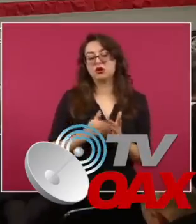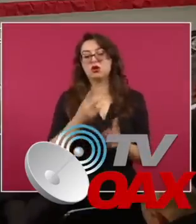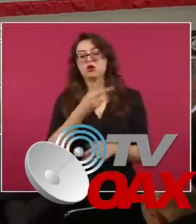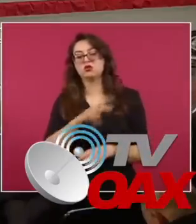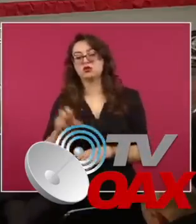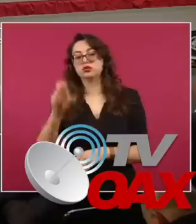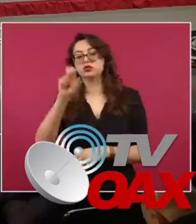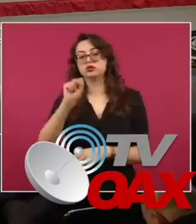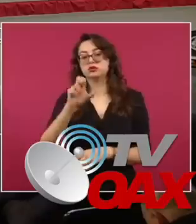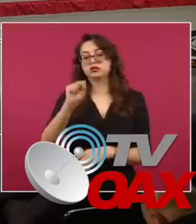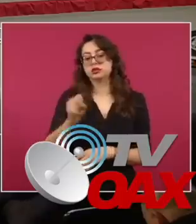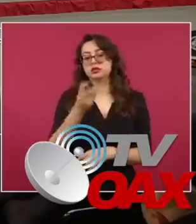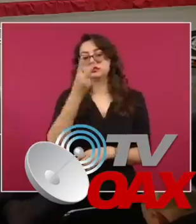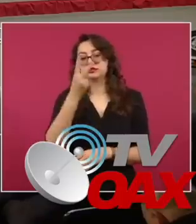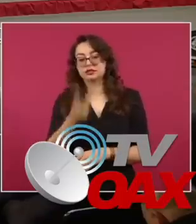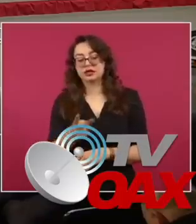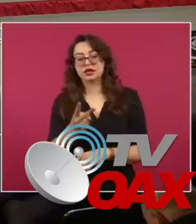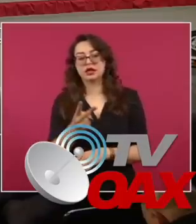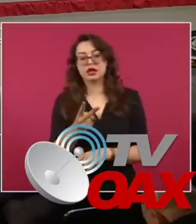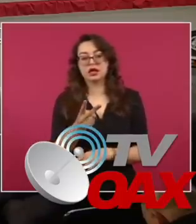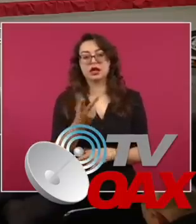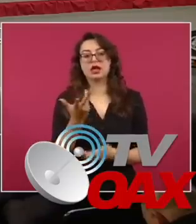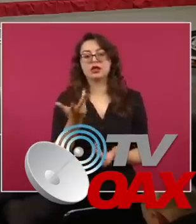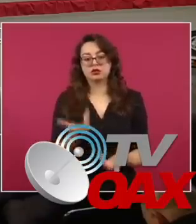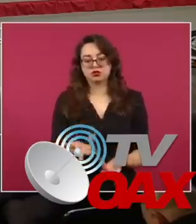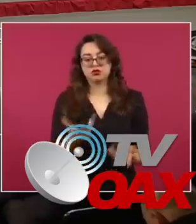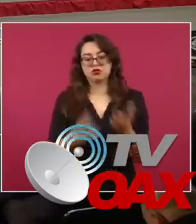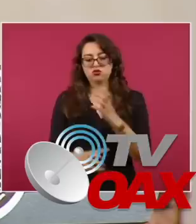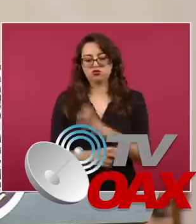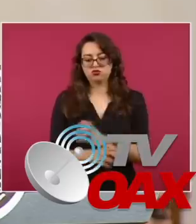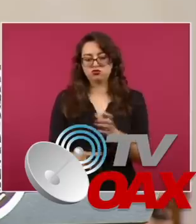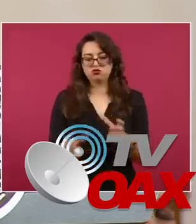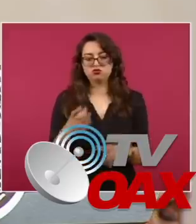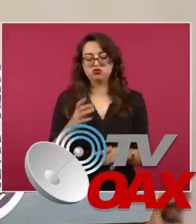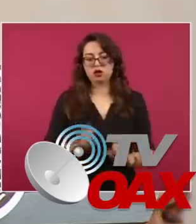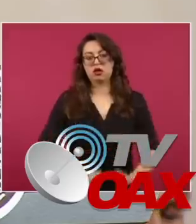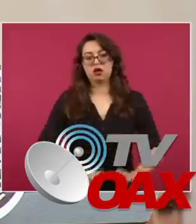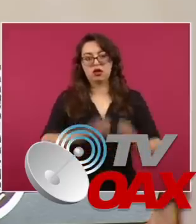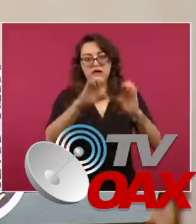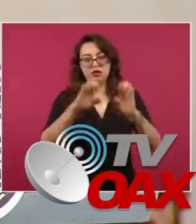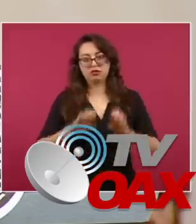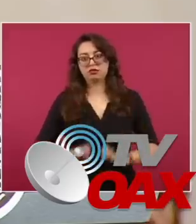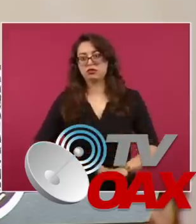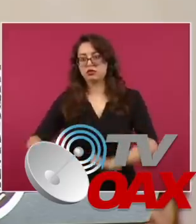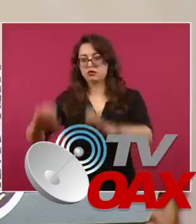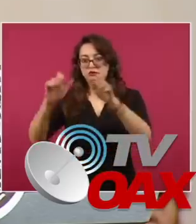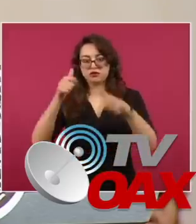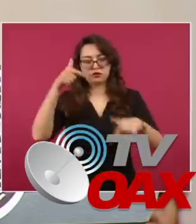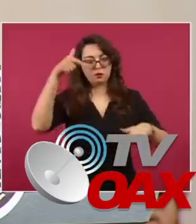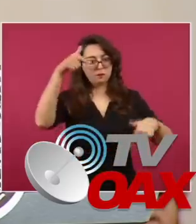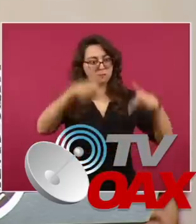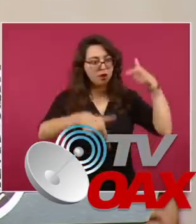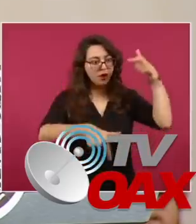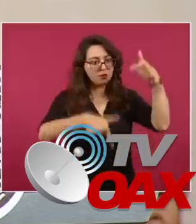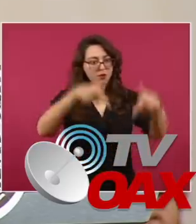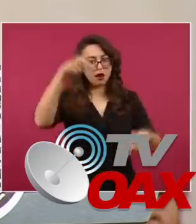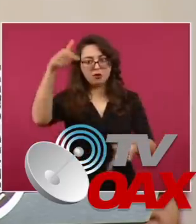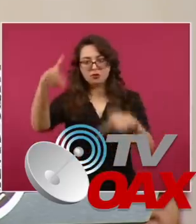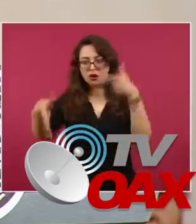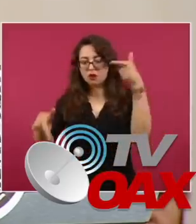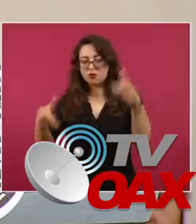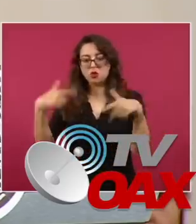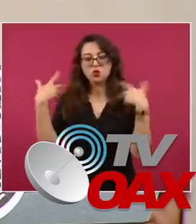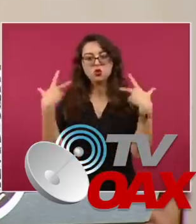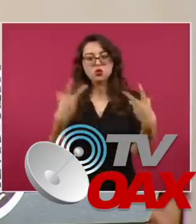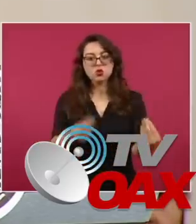19.862 bienes inmuebles, sin duda alguna el tramo con la mayor cantidad de este tipo de vestigios